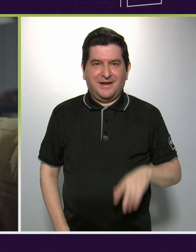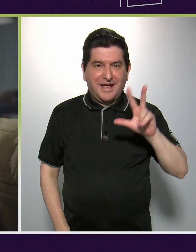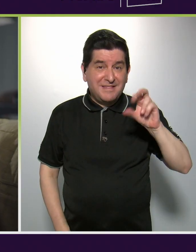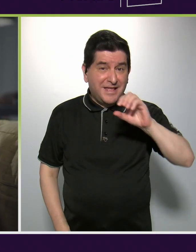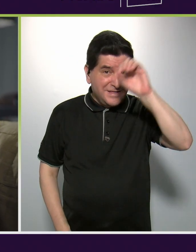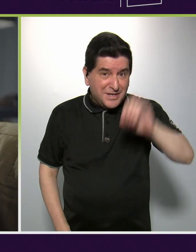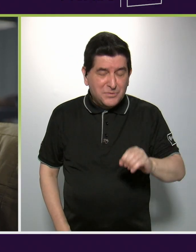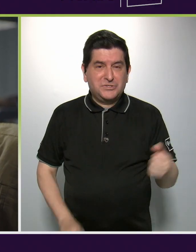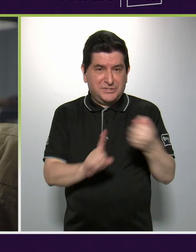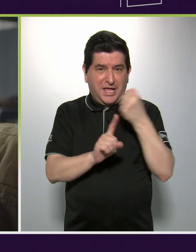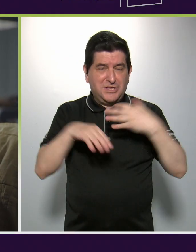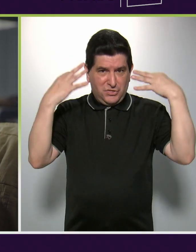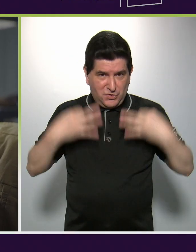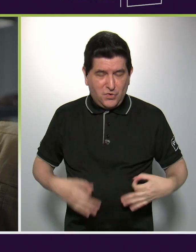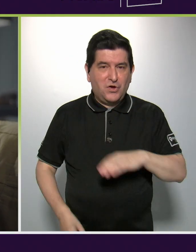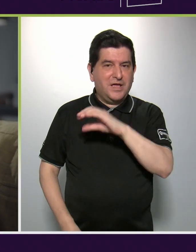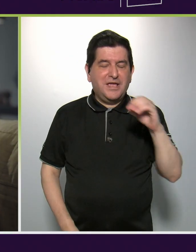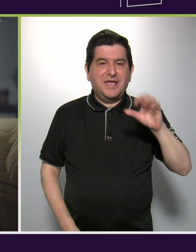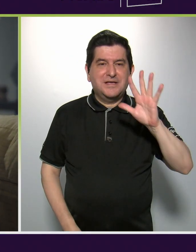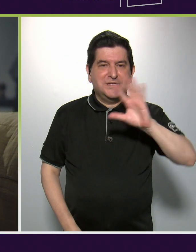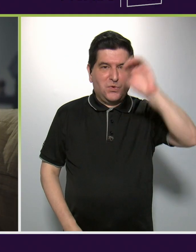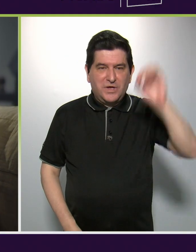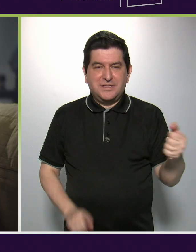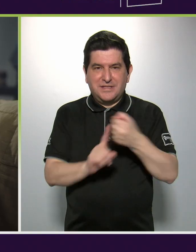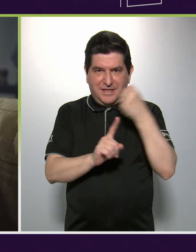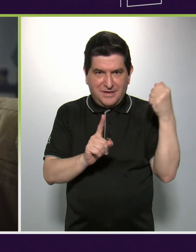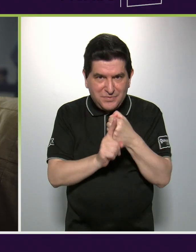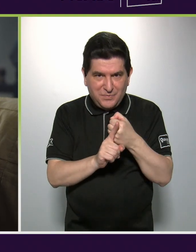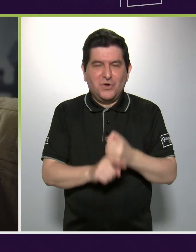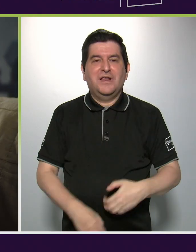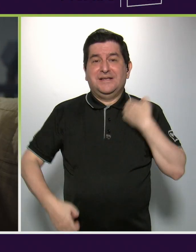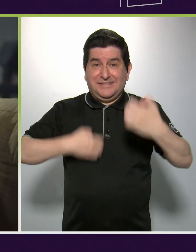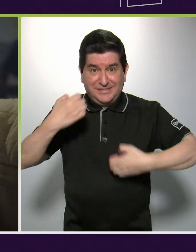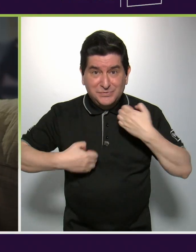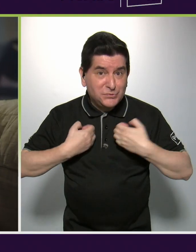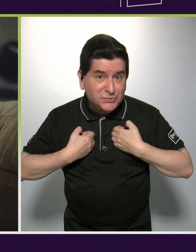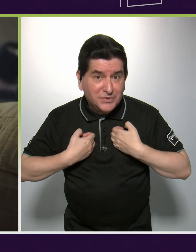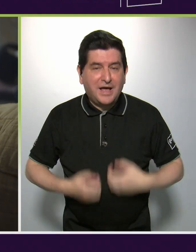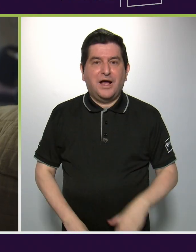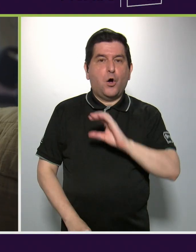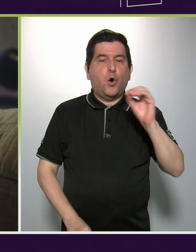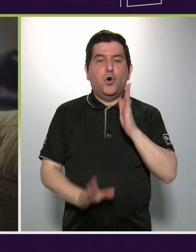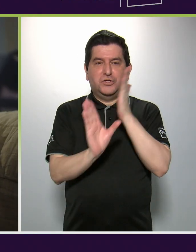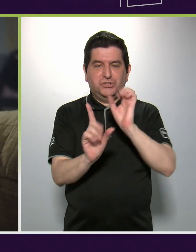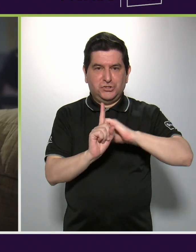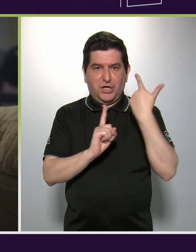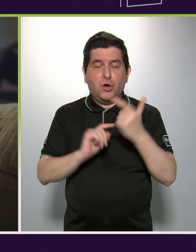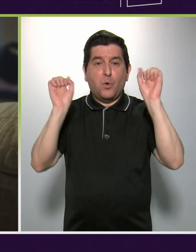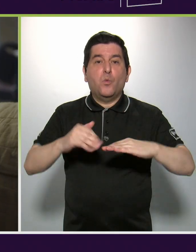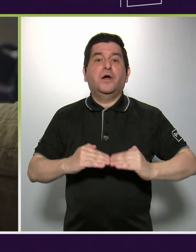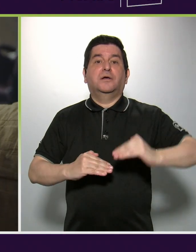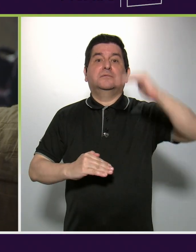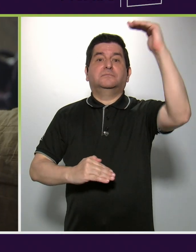violencia emocional o psicosocial puede ser mucho mayor. El lenguaje no es solo cuestión de forma,